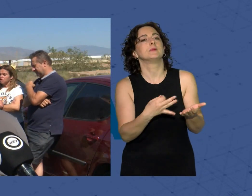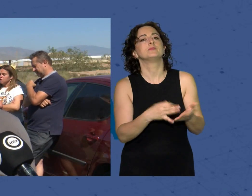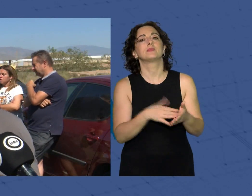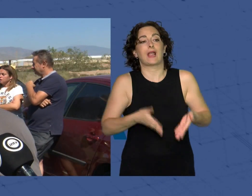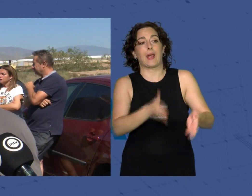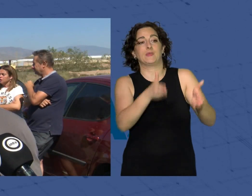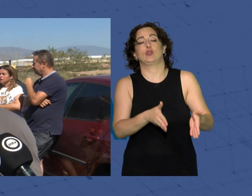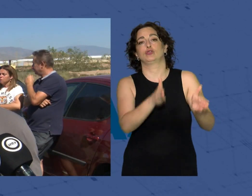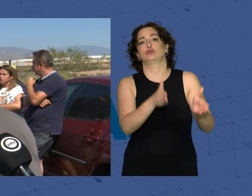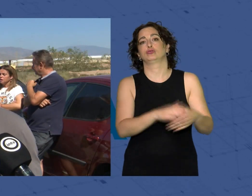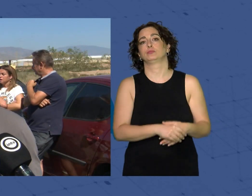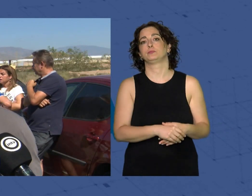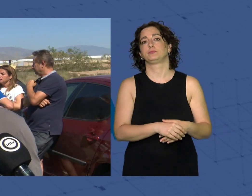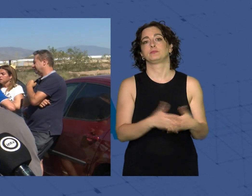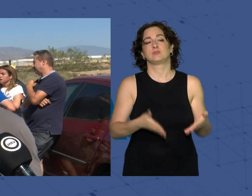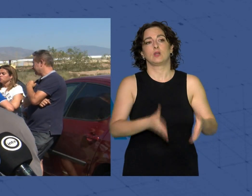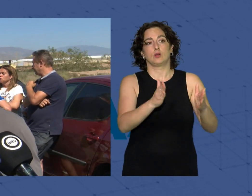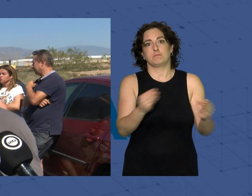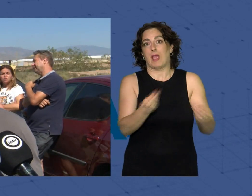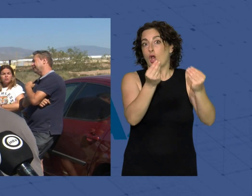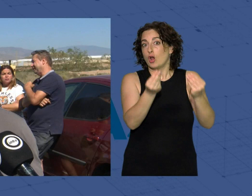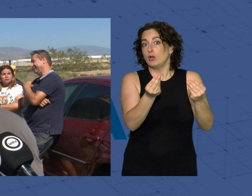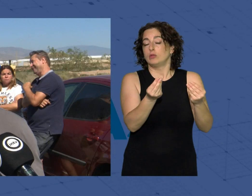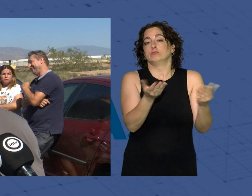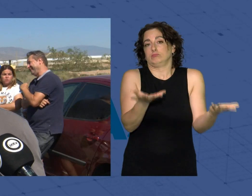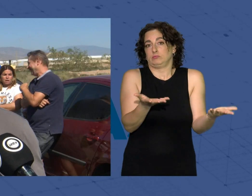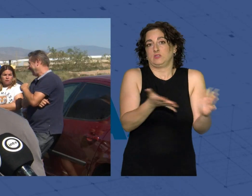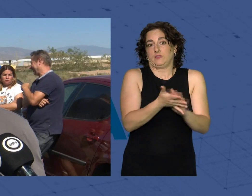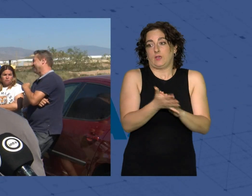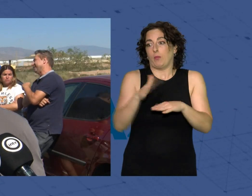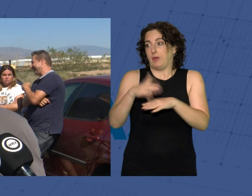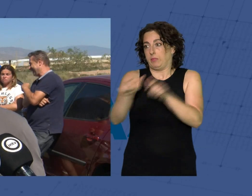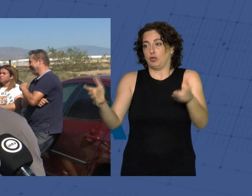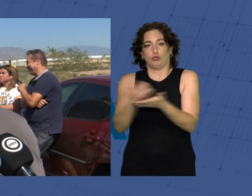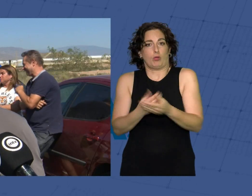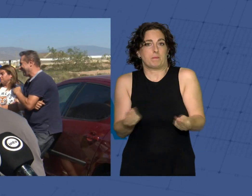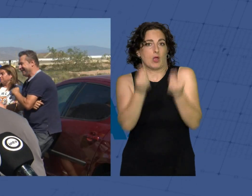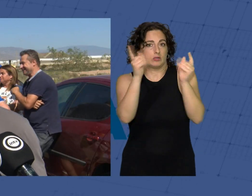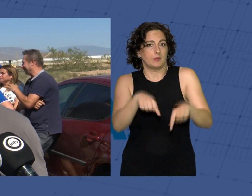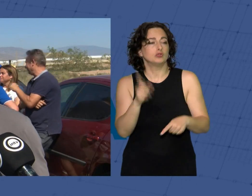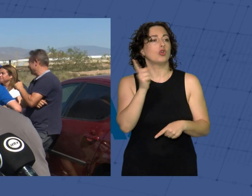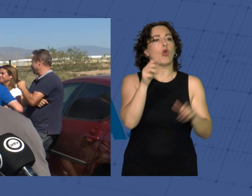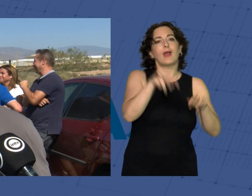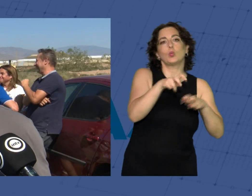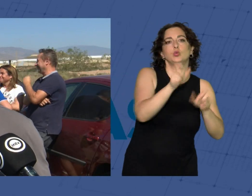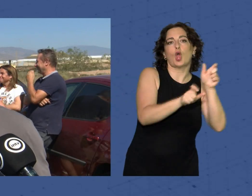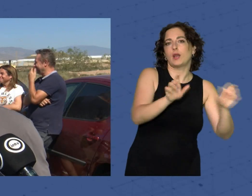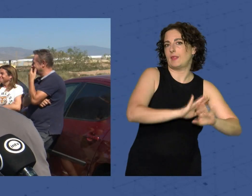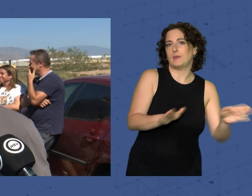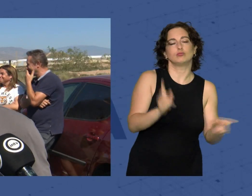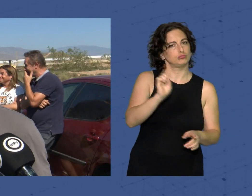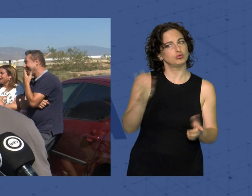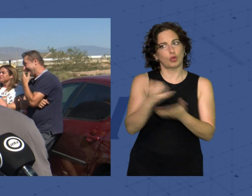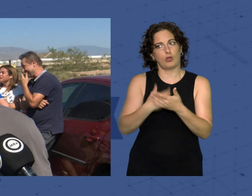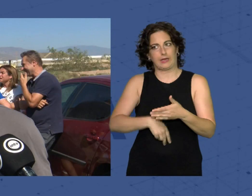caminos contra mejor estén pues mejor será para todo el mundo no solo para los agricultores. Nosotros lo que